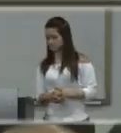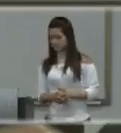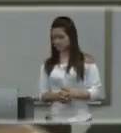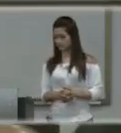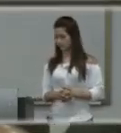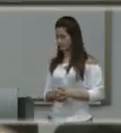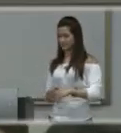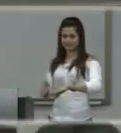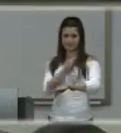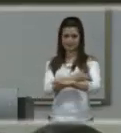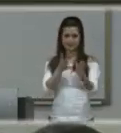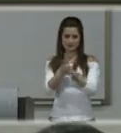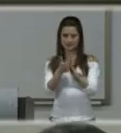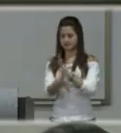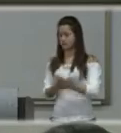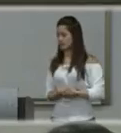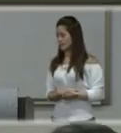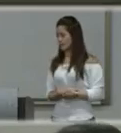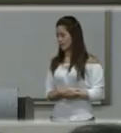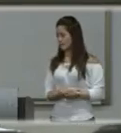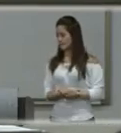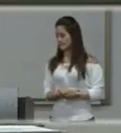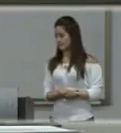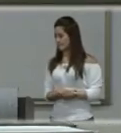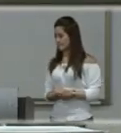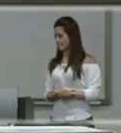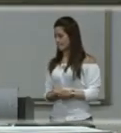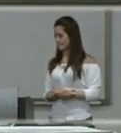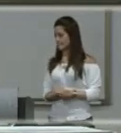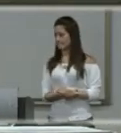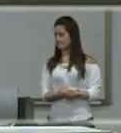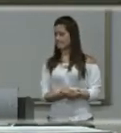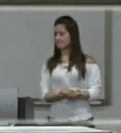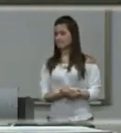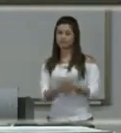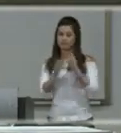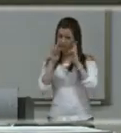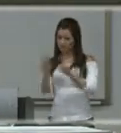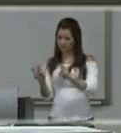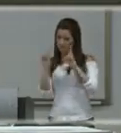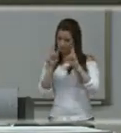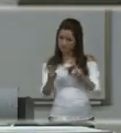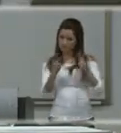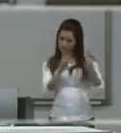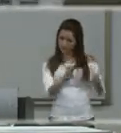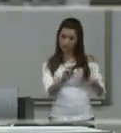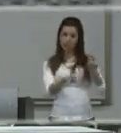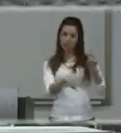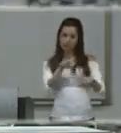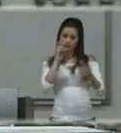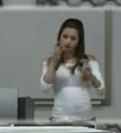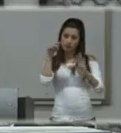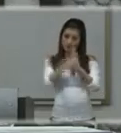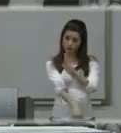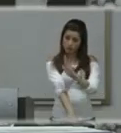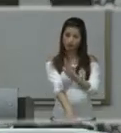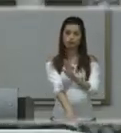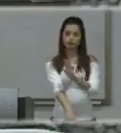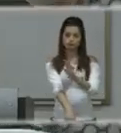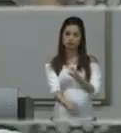Lo que les había dicho era que las mujeres en estudios en donde sí hay cifras, digamos estudios más